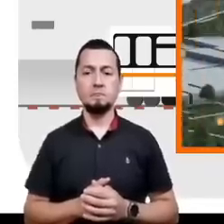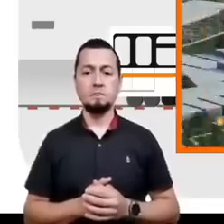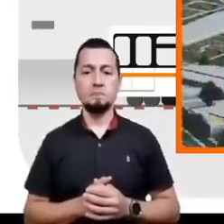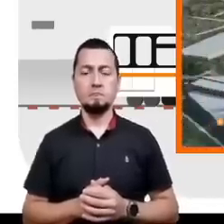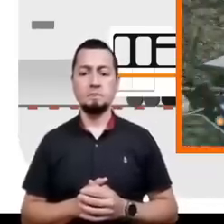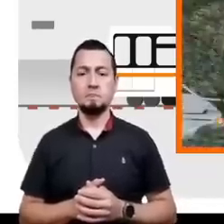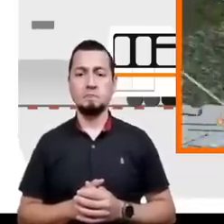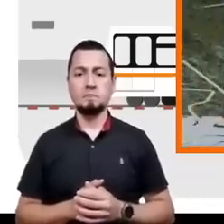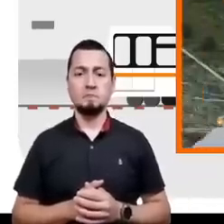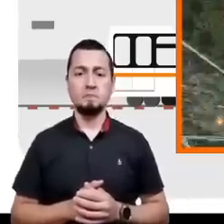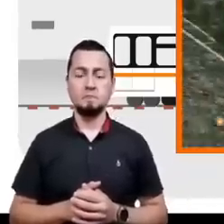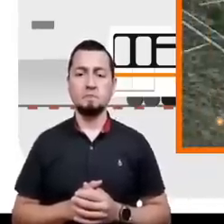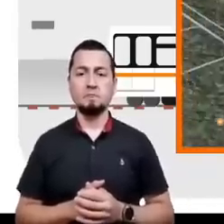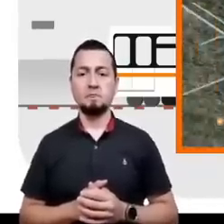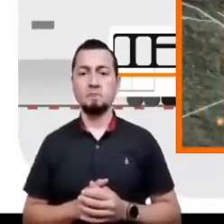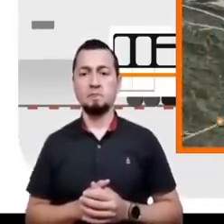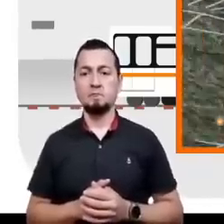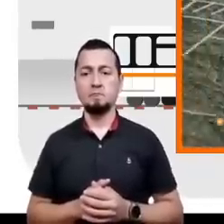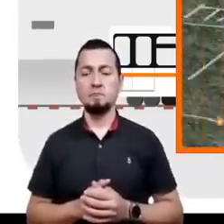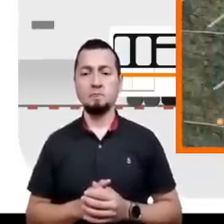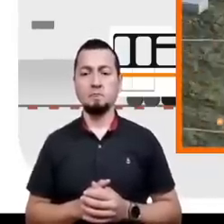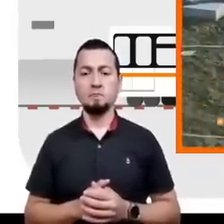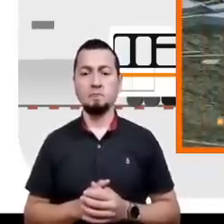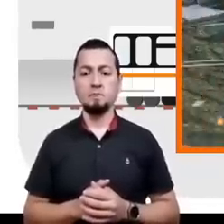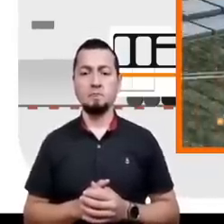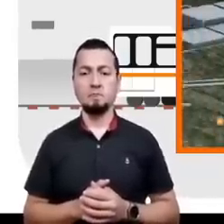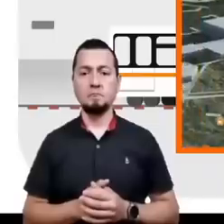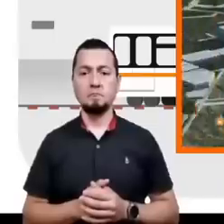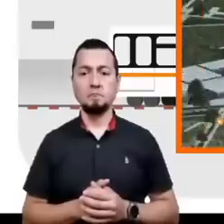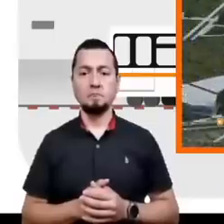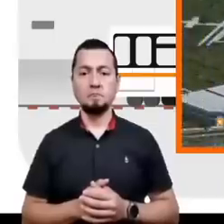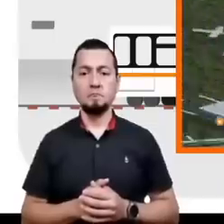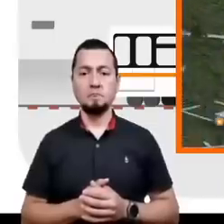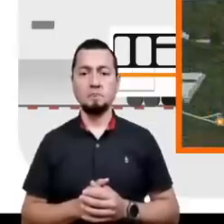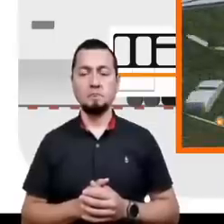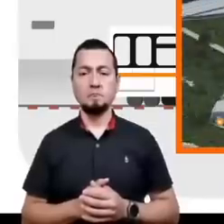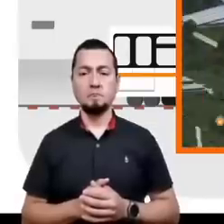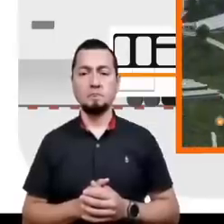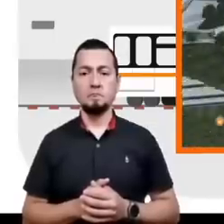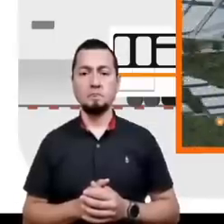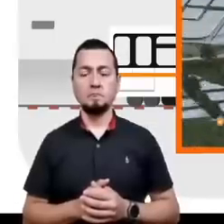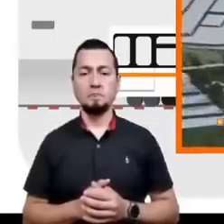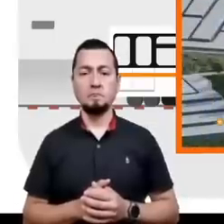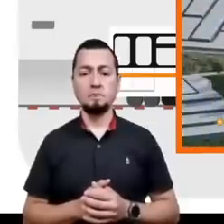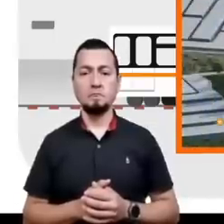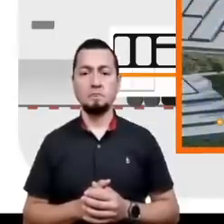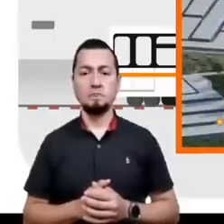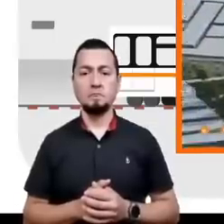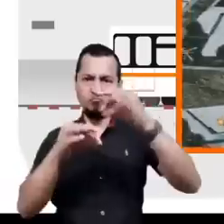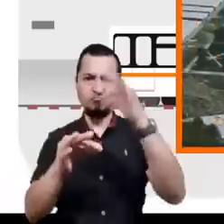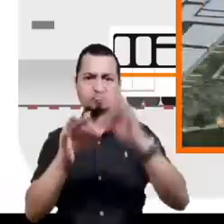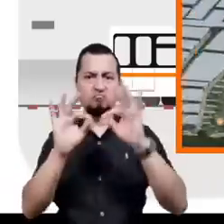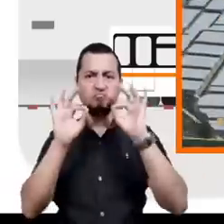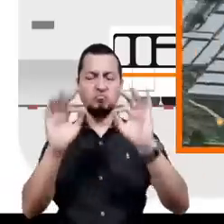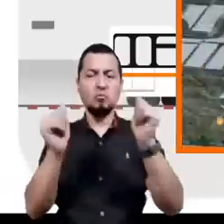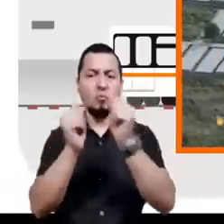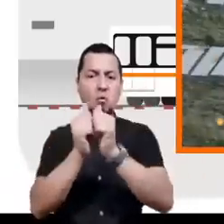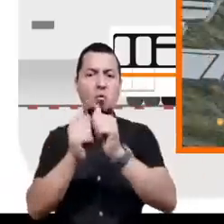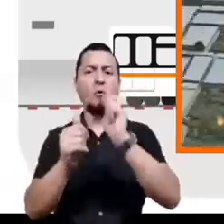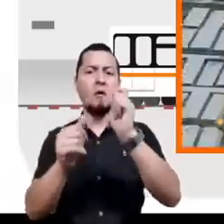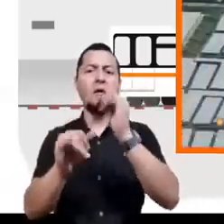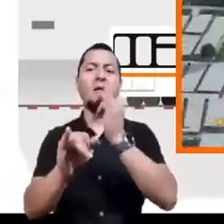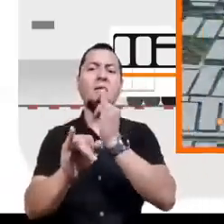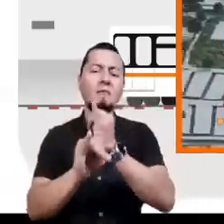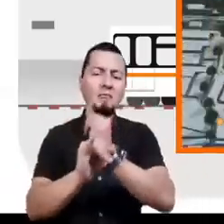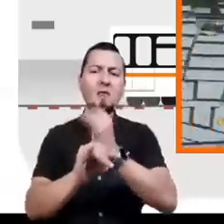a mi macroperiférico, estación Adolfo Horn, así como la estación del Valle,